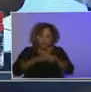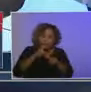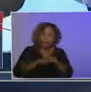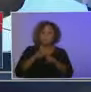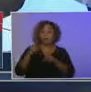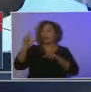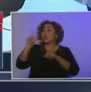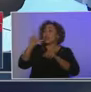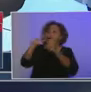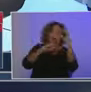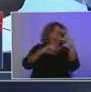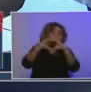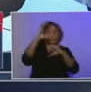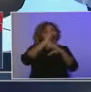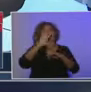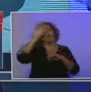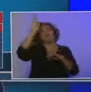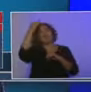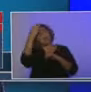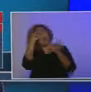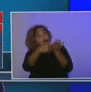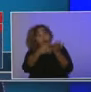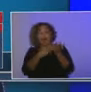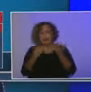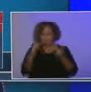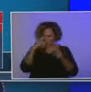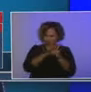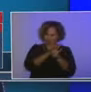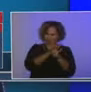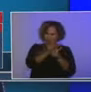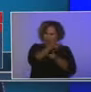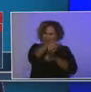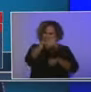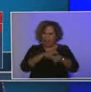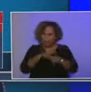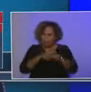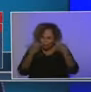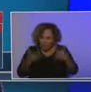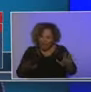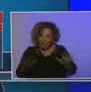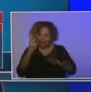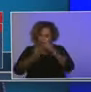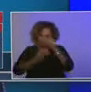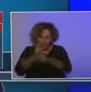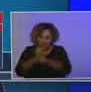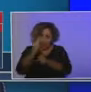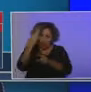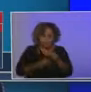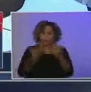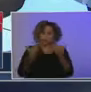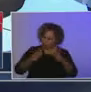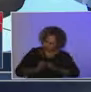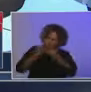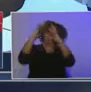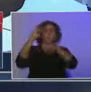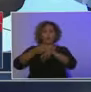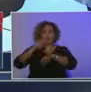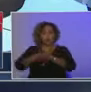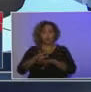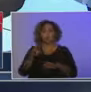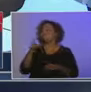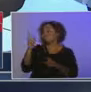unos acuerdos con el gobierno federal, pero ¿es tiempo suficiente para poder nosotros haber hecho gran parte de la reconstrucción del país, Gabriel?